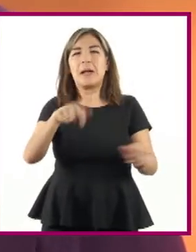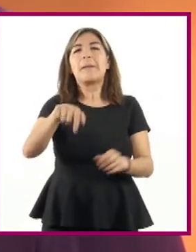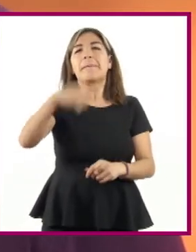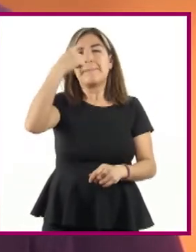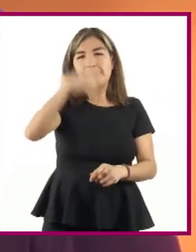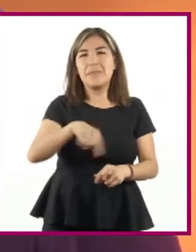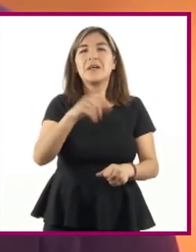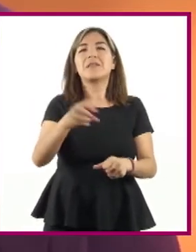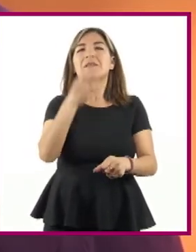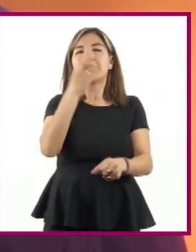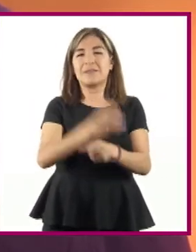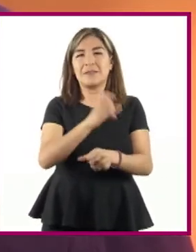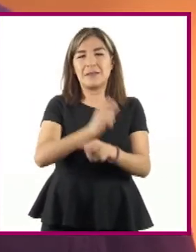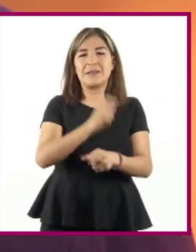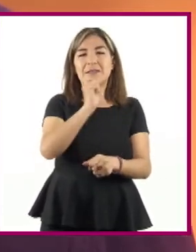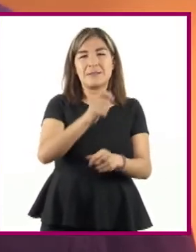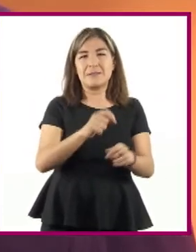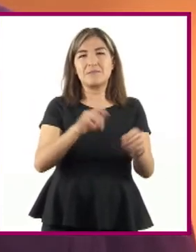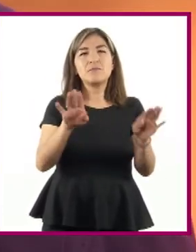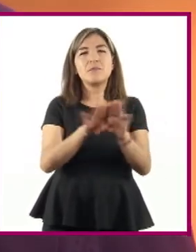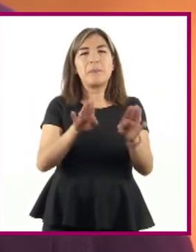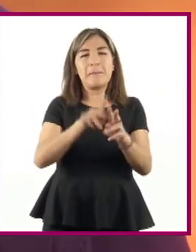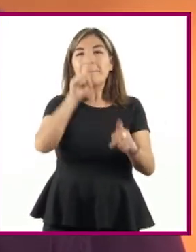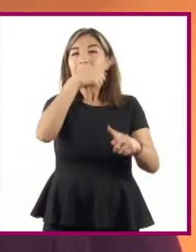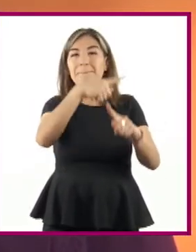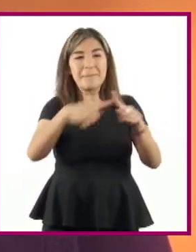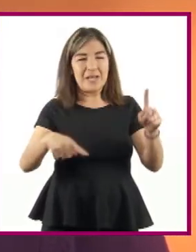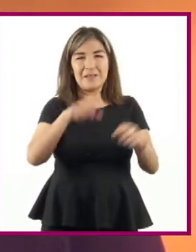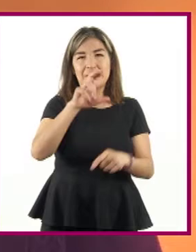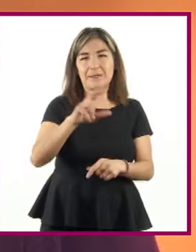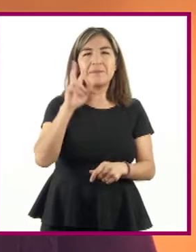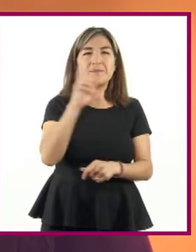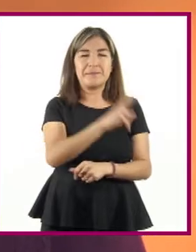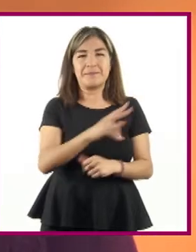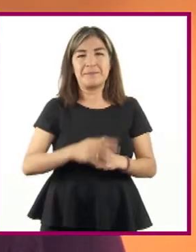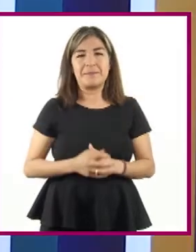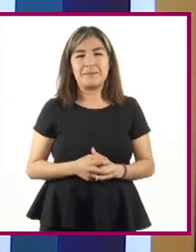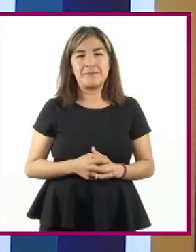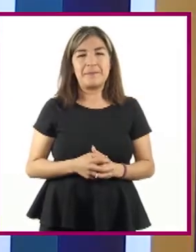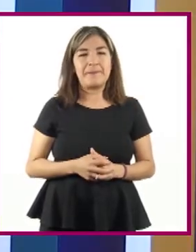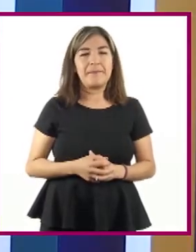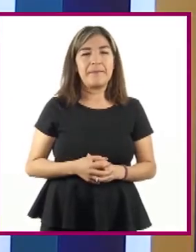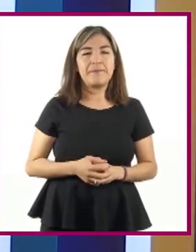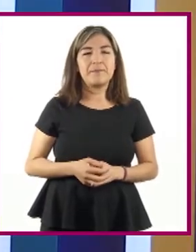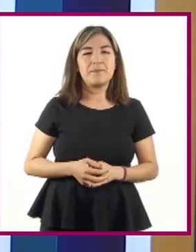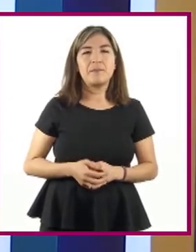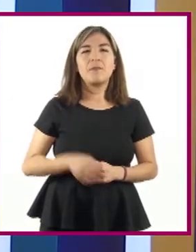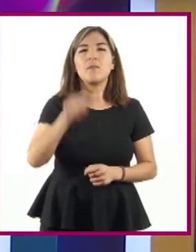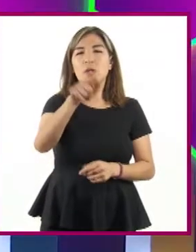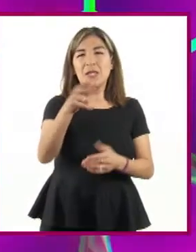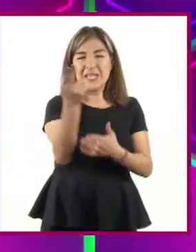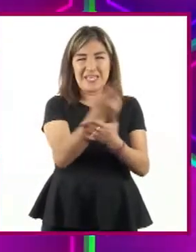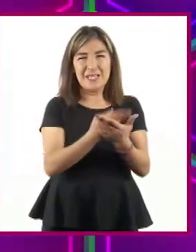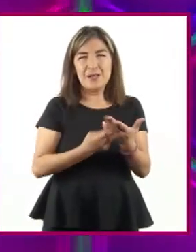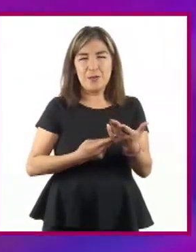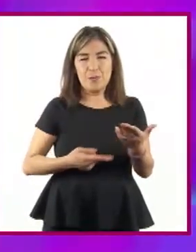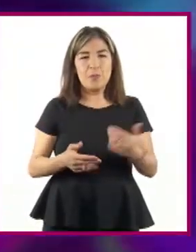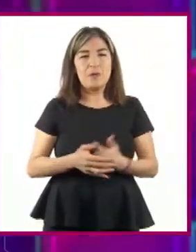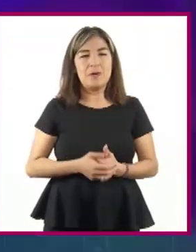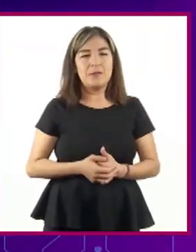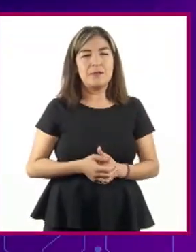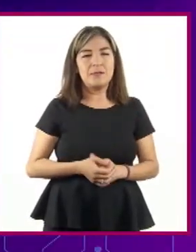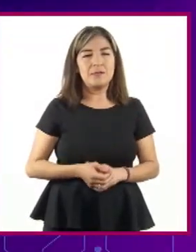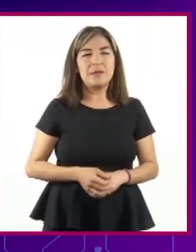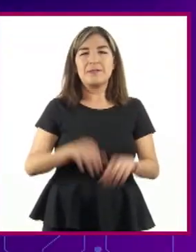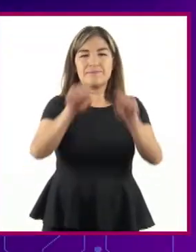la tercera parte de media lata? Y lo haremos de la siguiente forma. Vamos a dibujar 6 varas